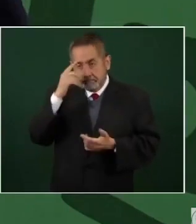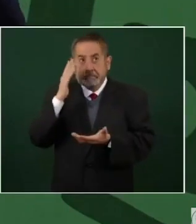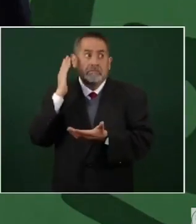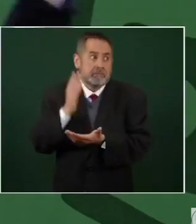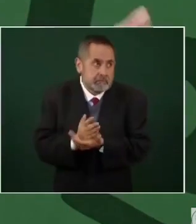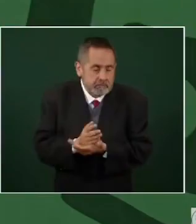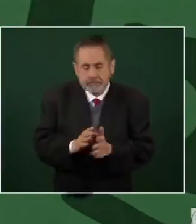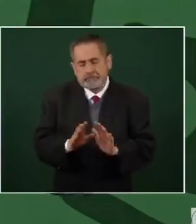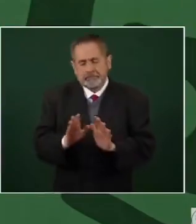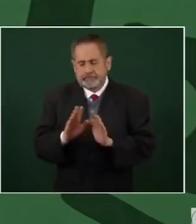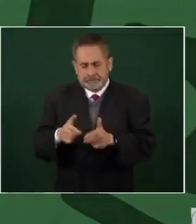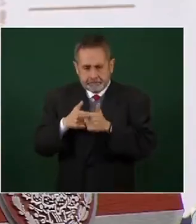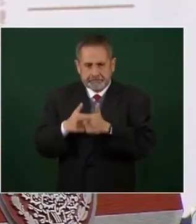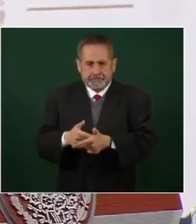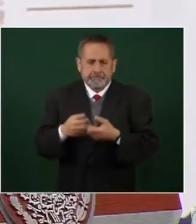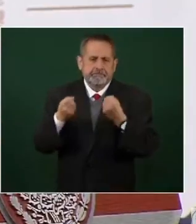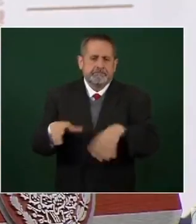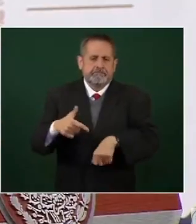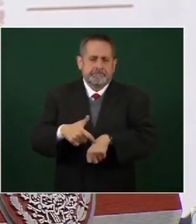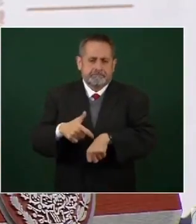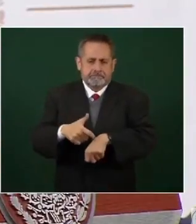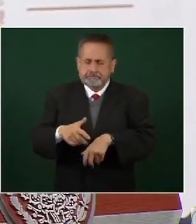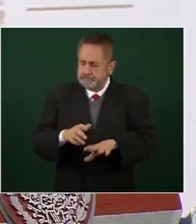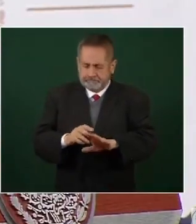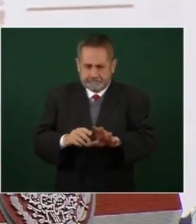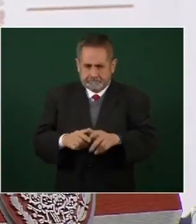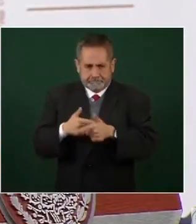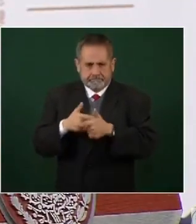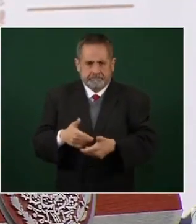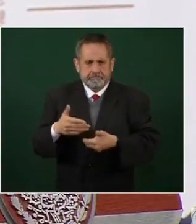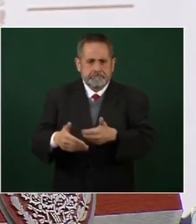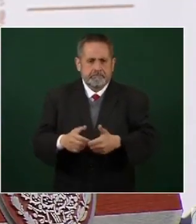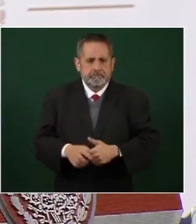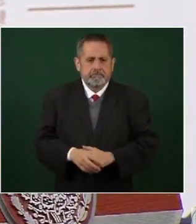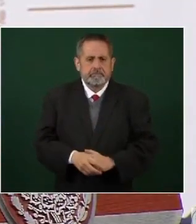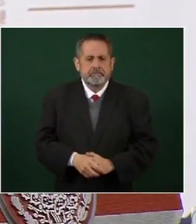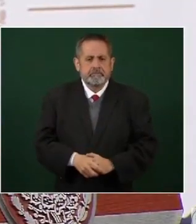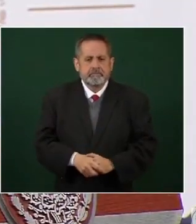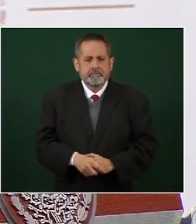porque se pierde tiempo.